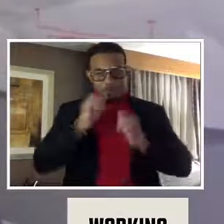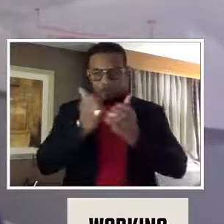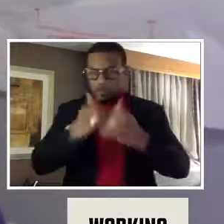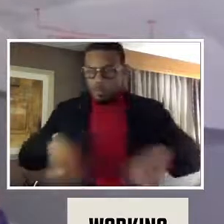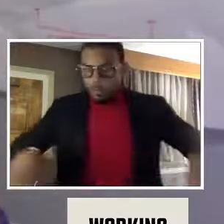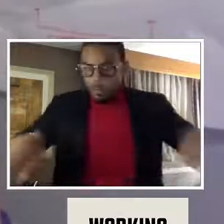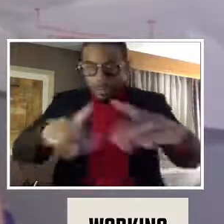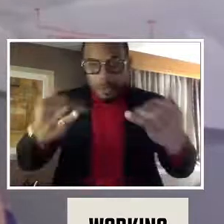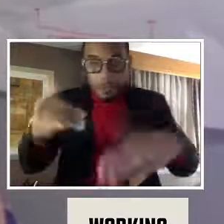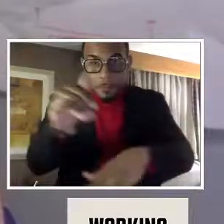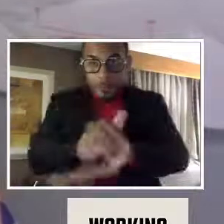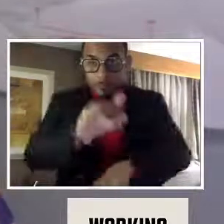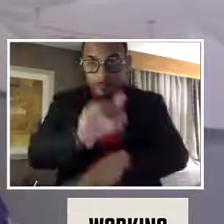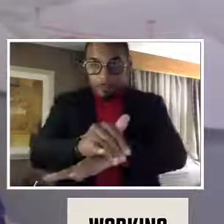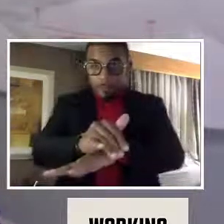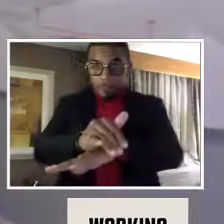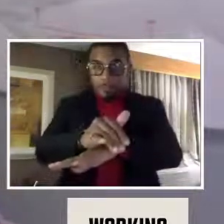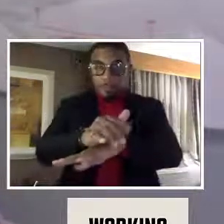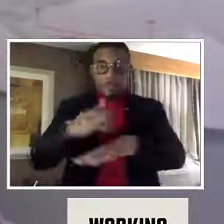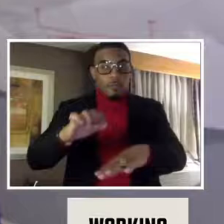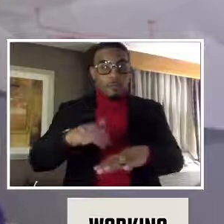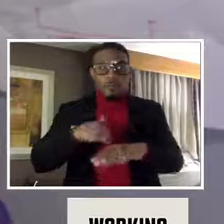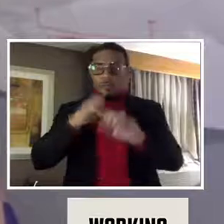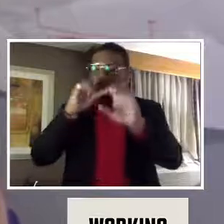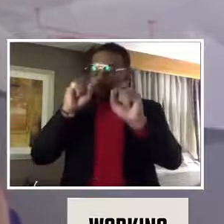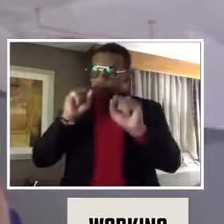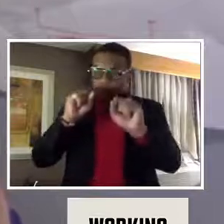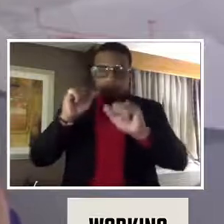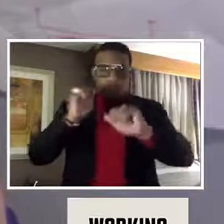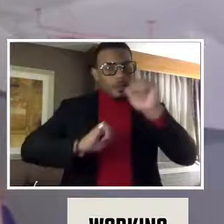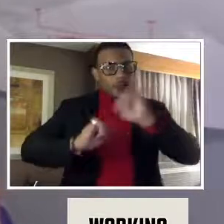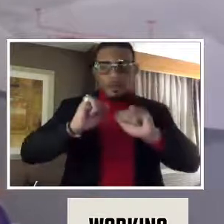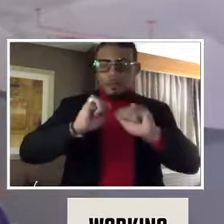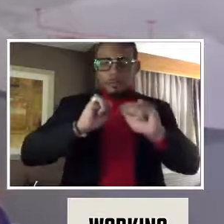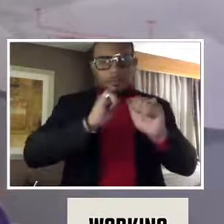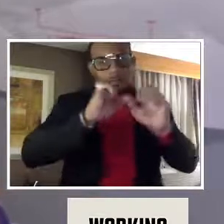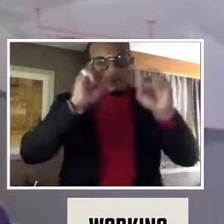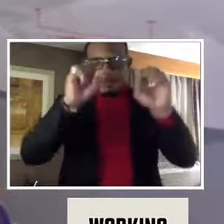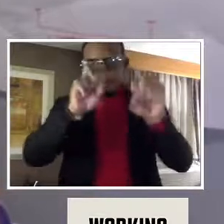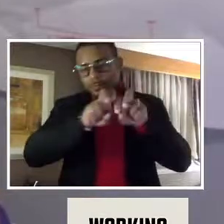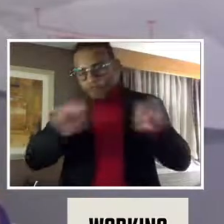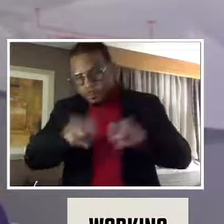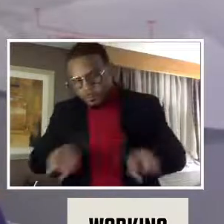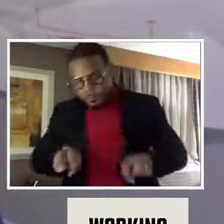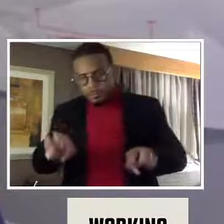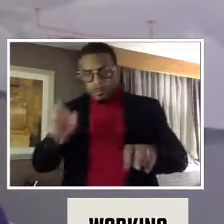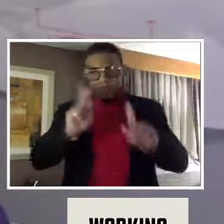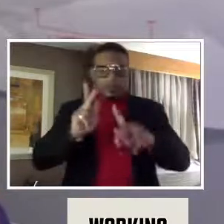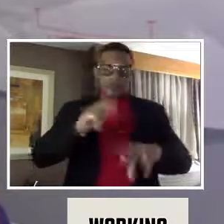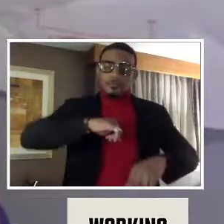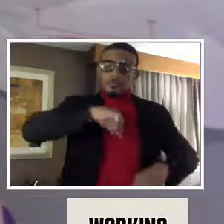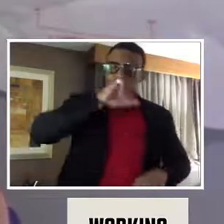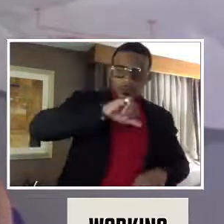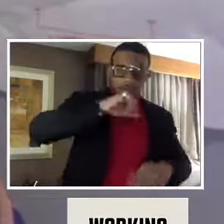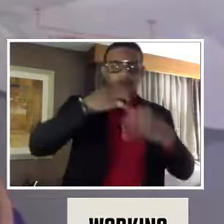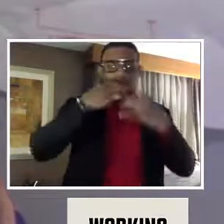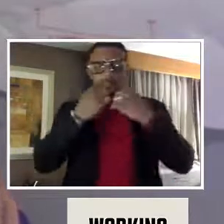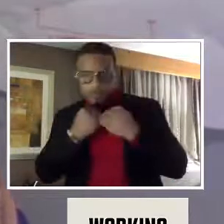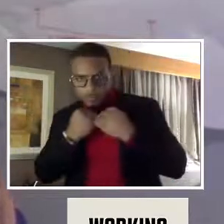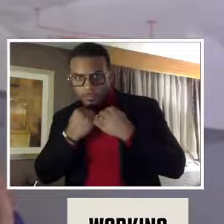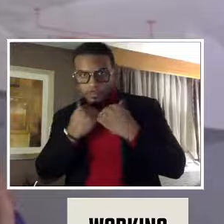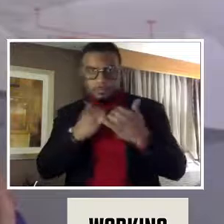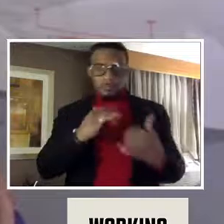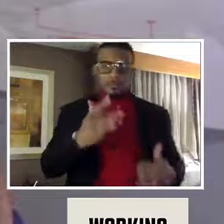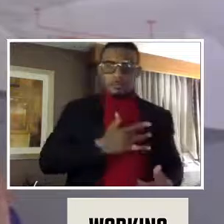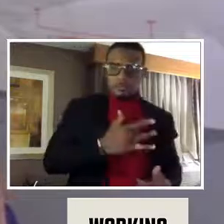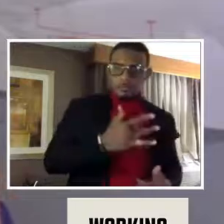all of you here tonight. We have quite a show and amazing people that we love and hold dear and near